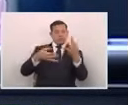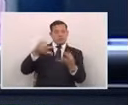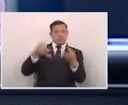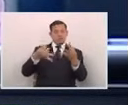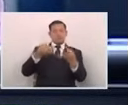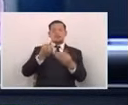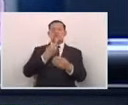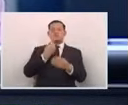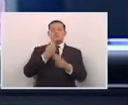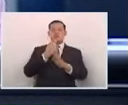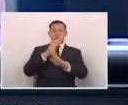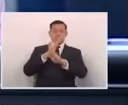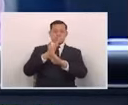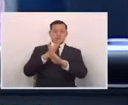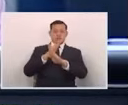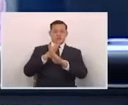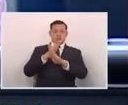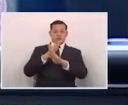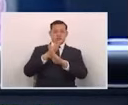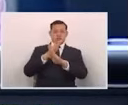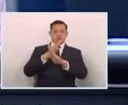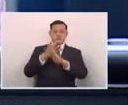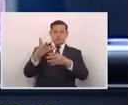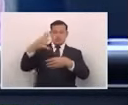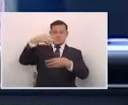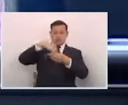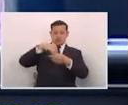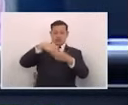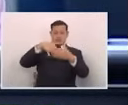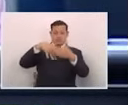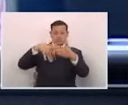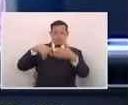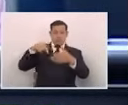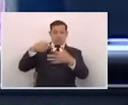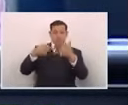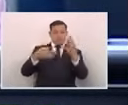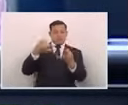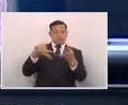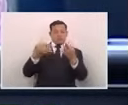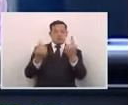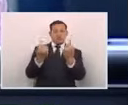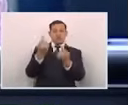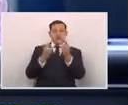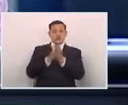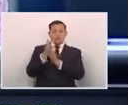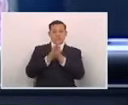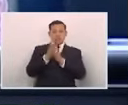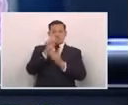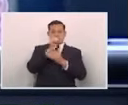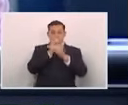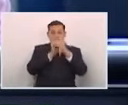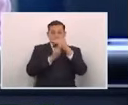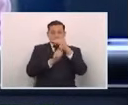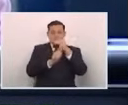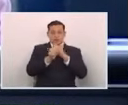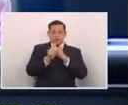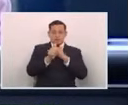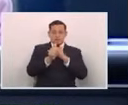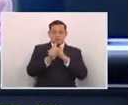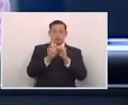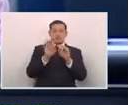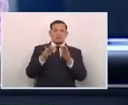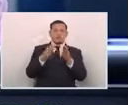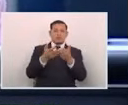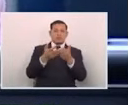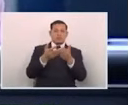quién protegen al enviar a archivo esta ley? ¿Qué intereses están aún resguardando detrás